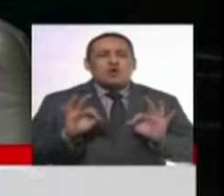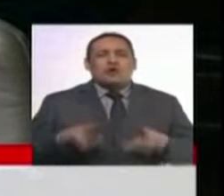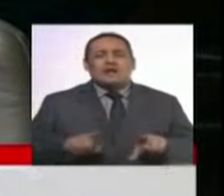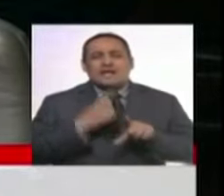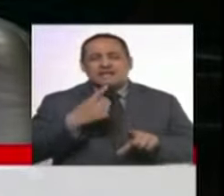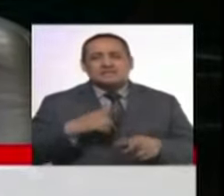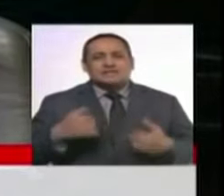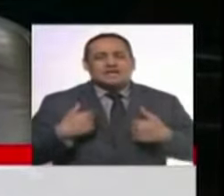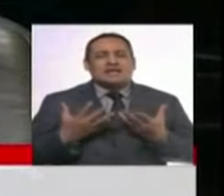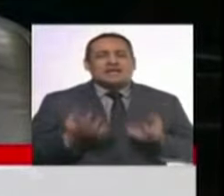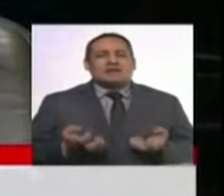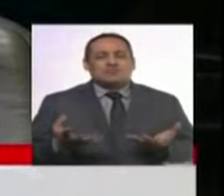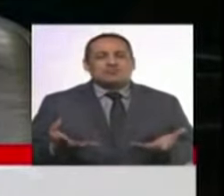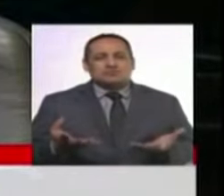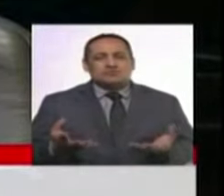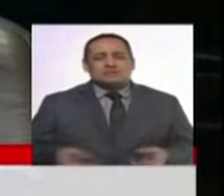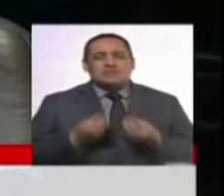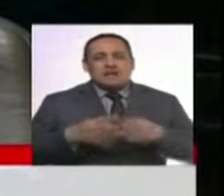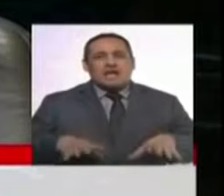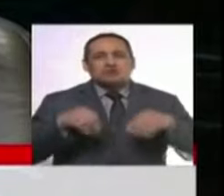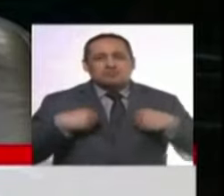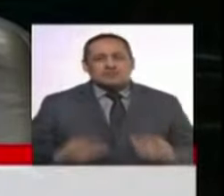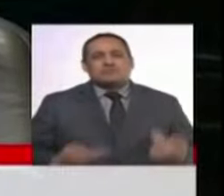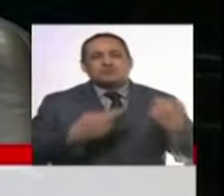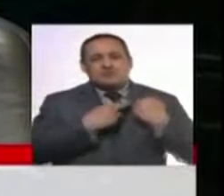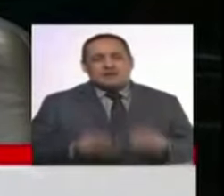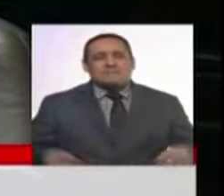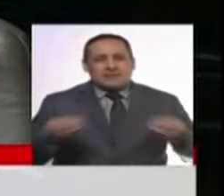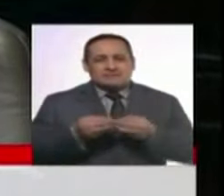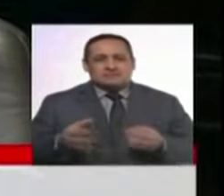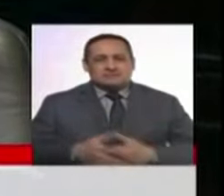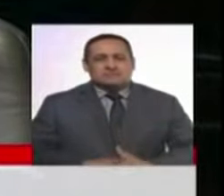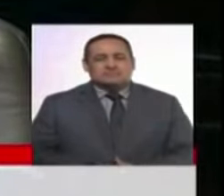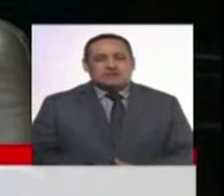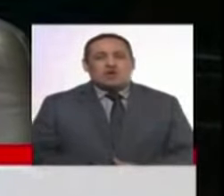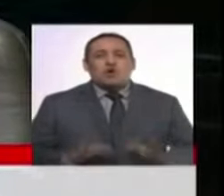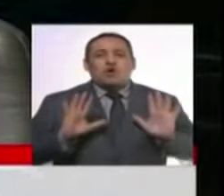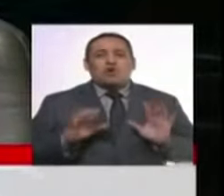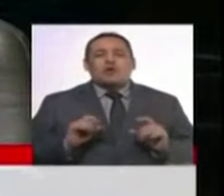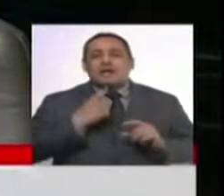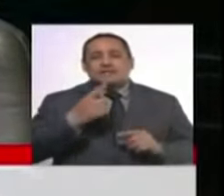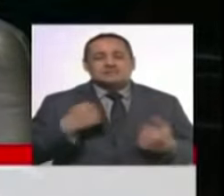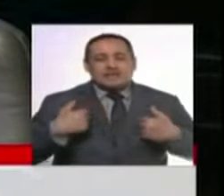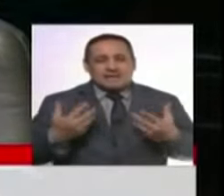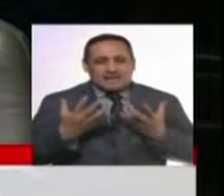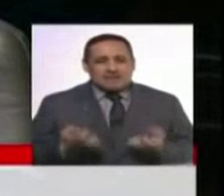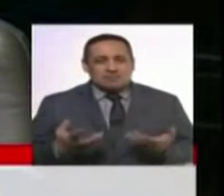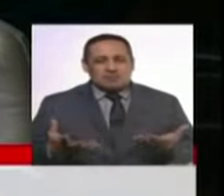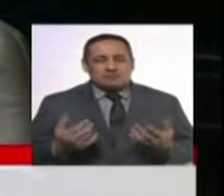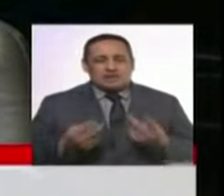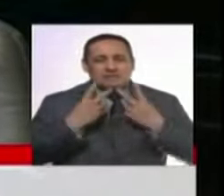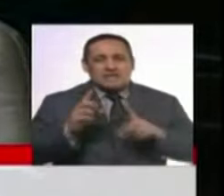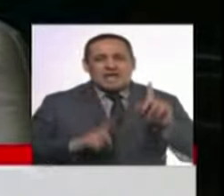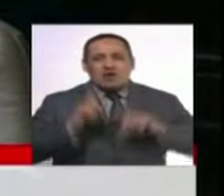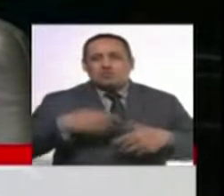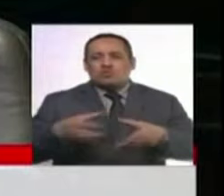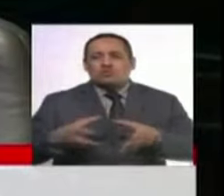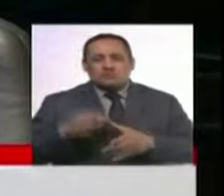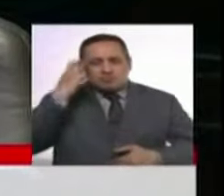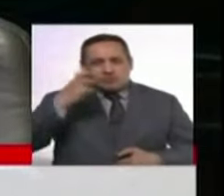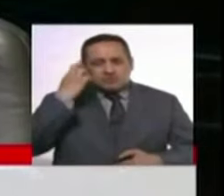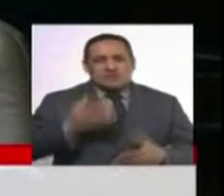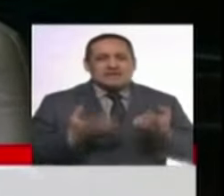nosotros queremos asumir esa función más O es que nosotros queremos o alguna bancada